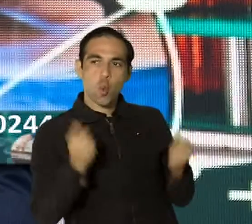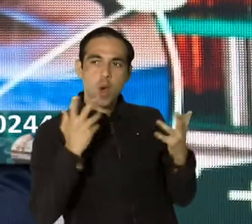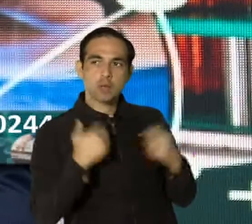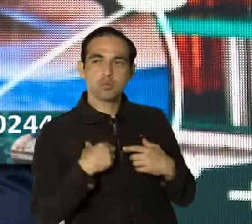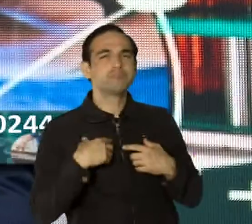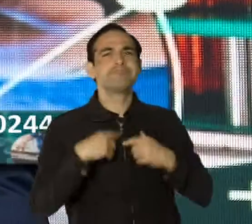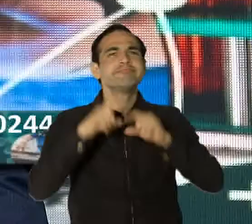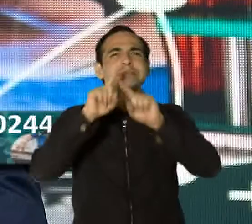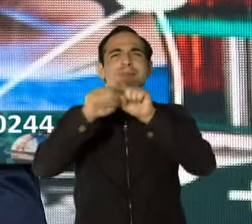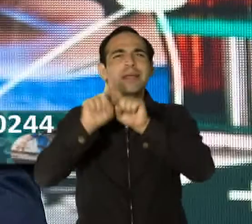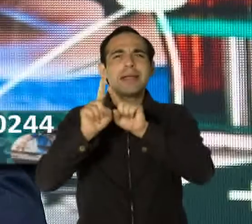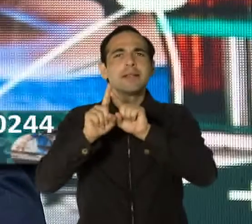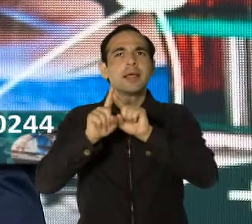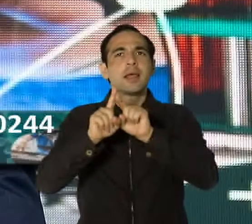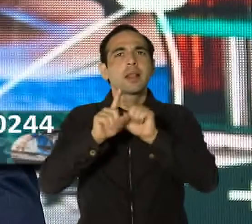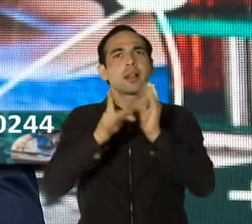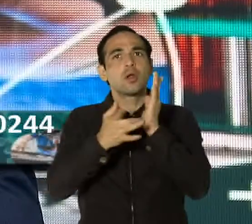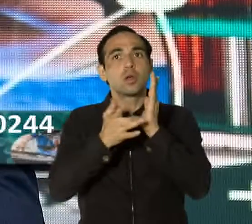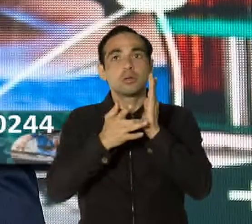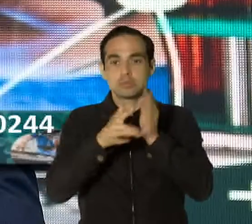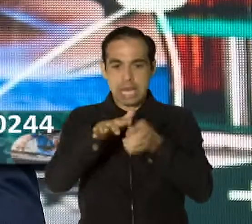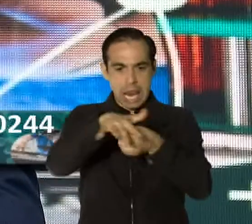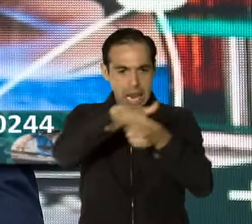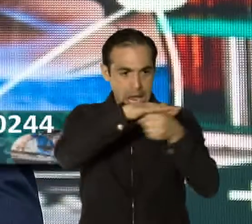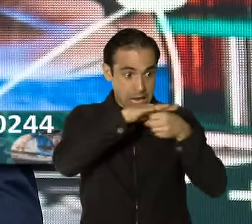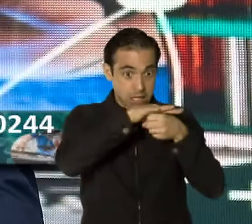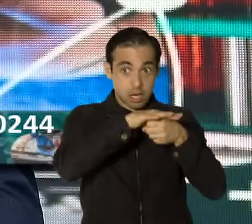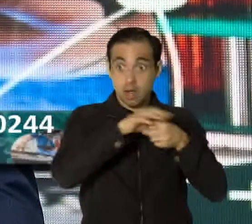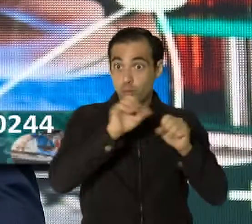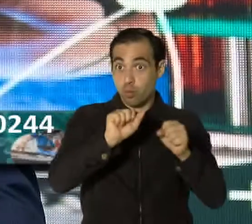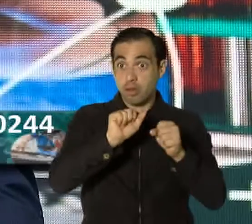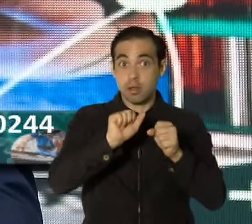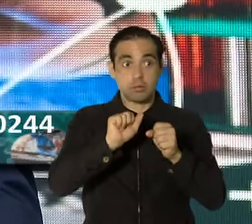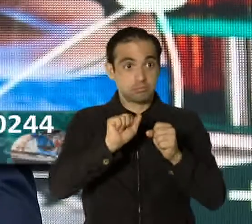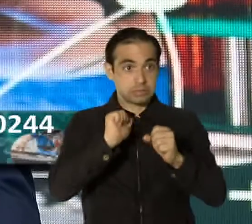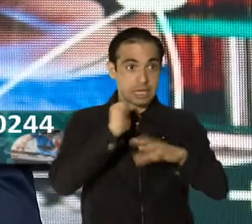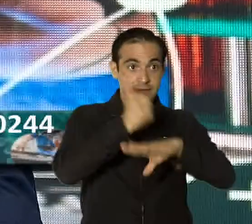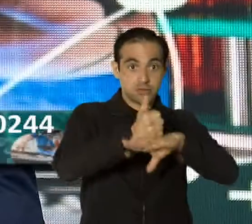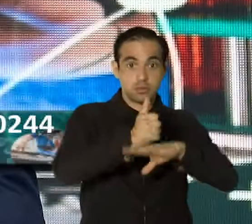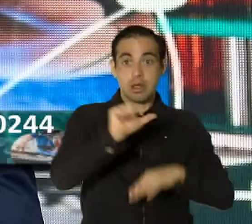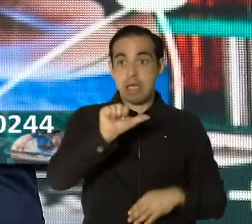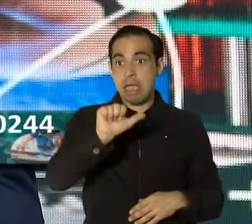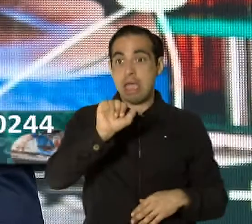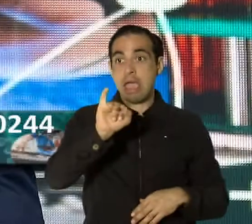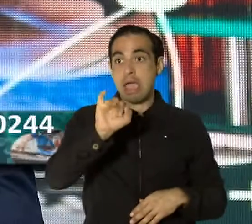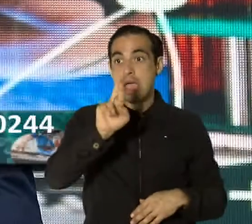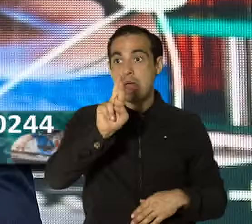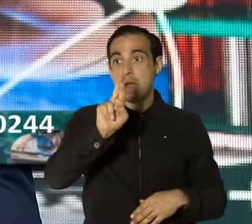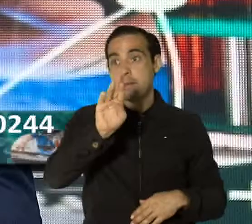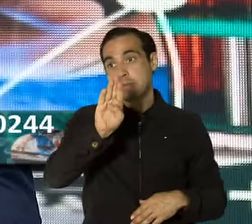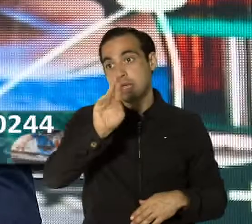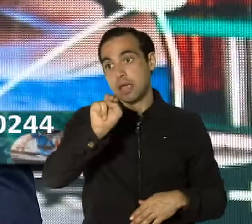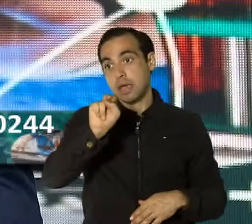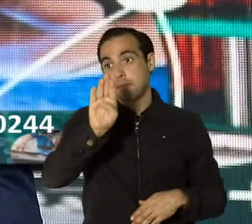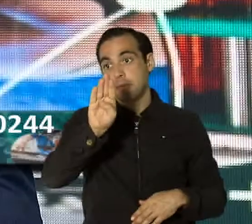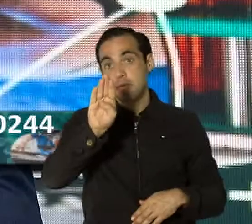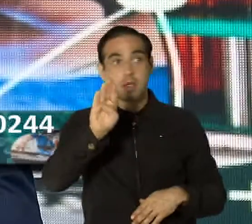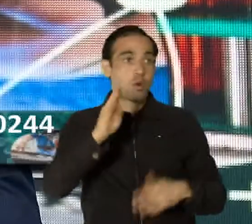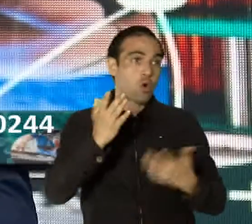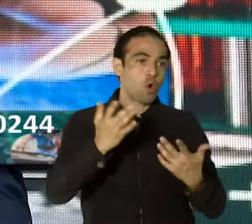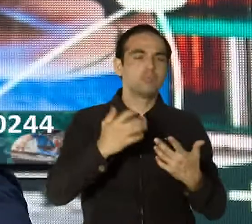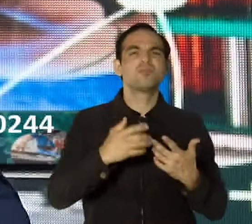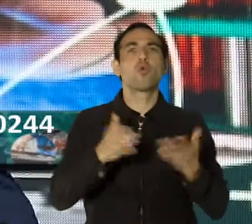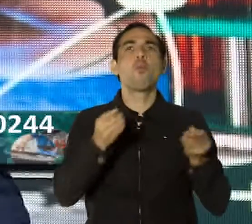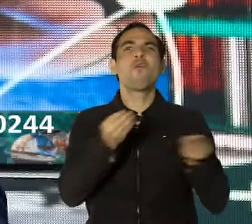la zonificación que tiene esa propiedad, si se puede hacer un Airbnb, si no se puede hacer un Airbnb. Es un facilitador que se ha